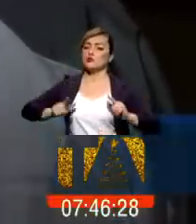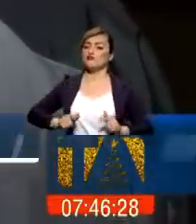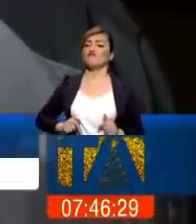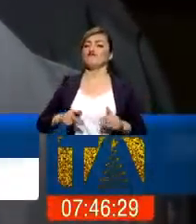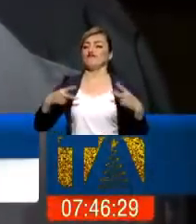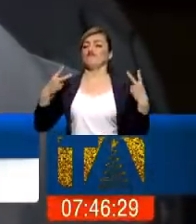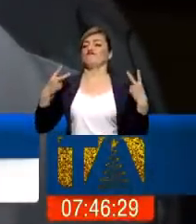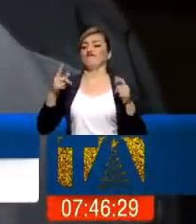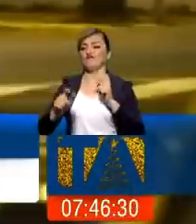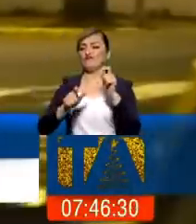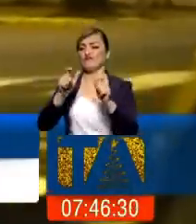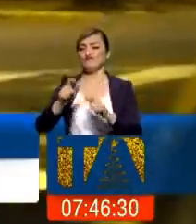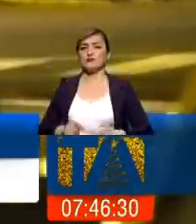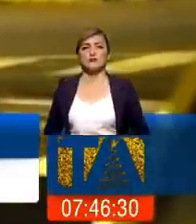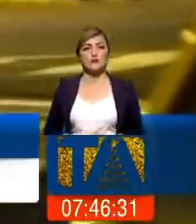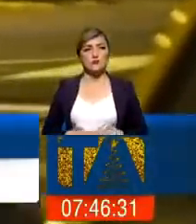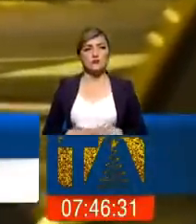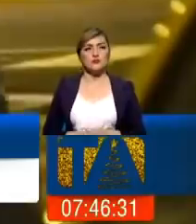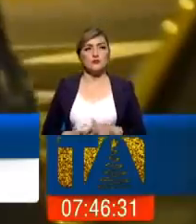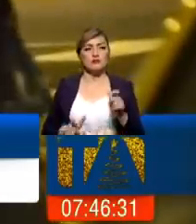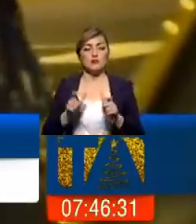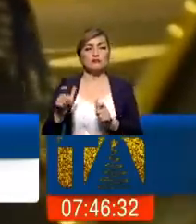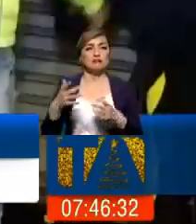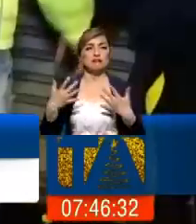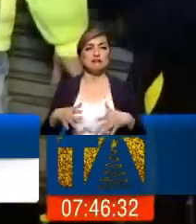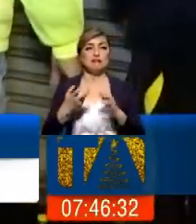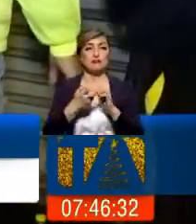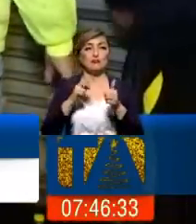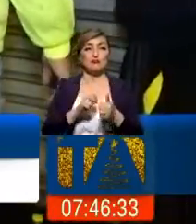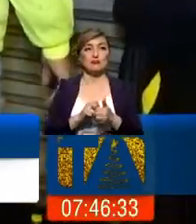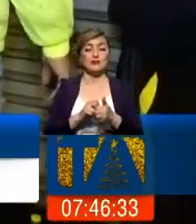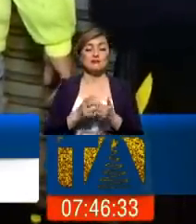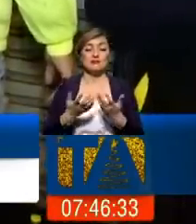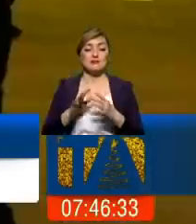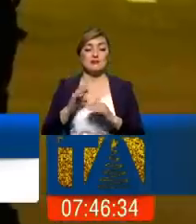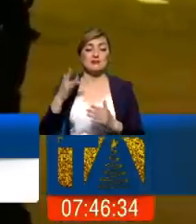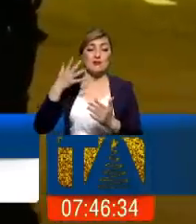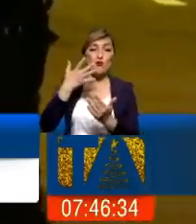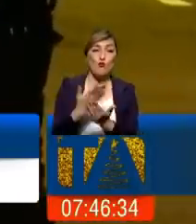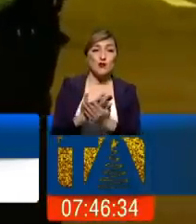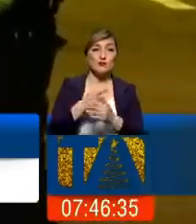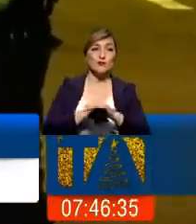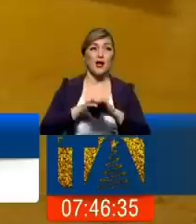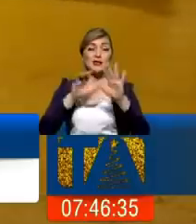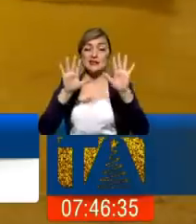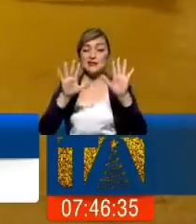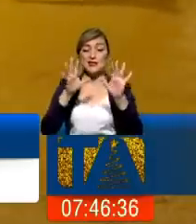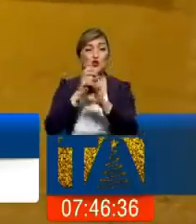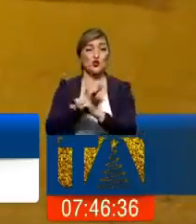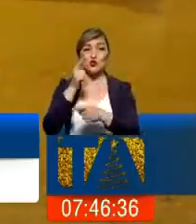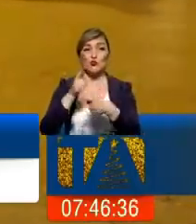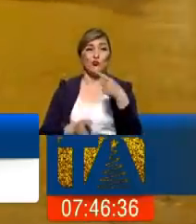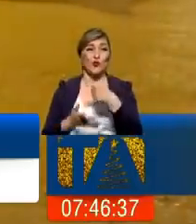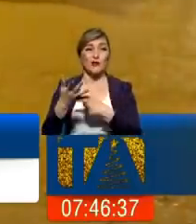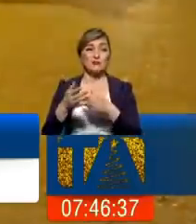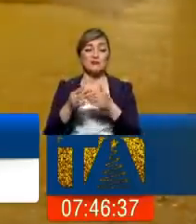salud y la vida de las personas. Varios ciudadanos afrontaron inconvenientes para retornar a sus hogares pasadas las 22 horas, pidiendo